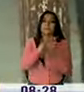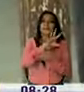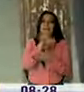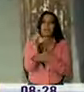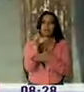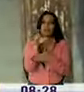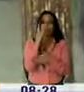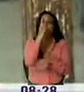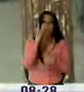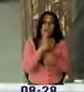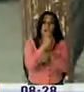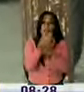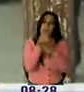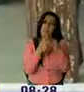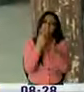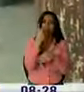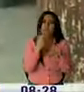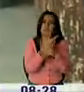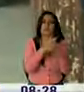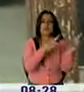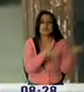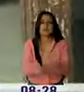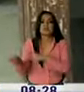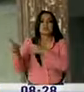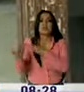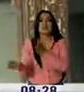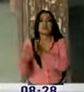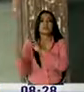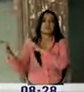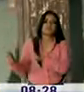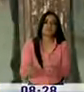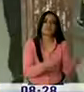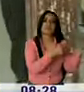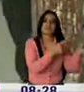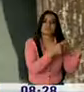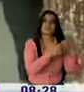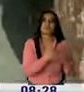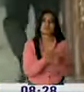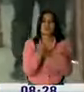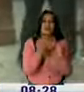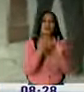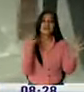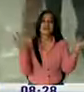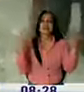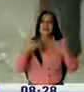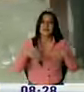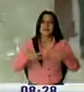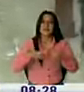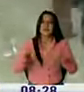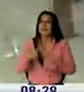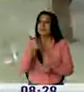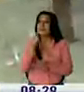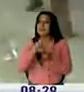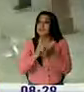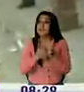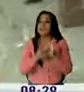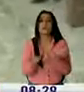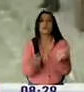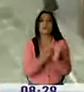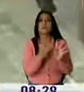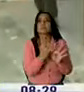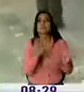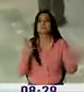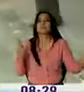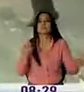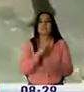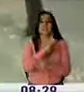una hora y media, dos horas y vuelven a ingresar nuevas personas. Ahorita se acabó la fila, pero te aseguro que en unos 10 minutos ya comencemos a ver unas 100